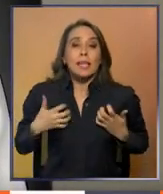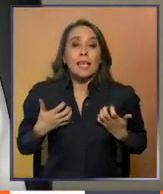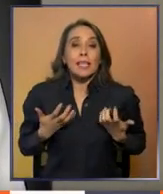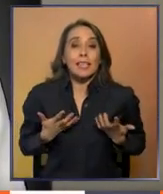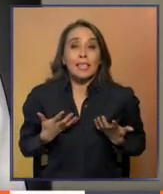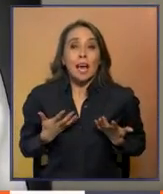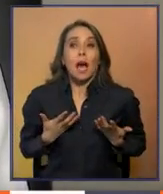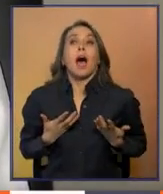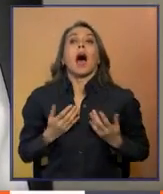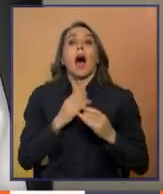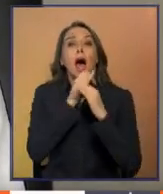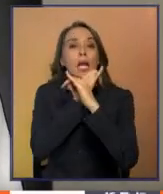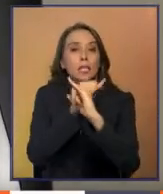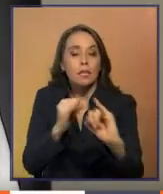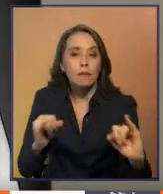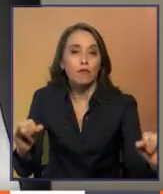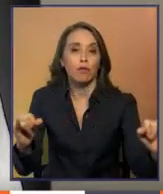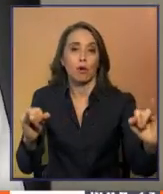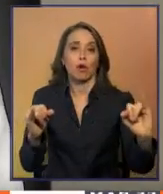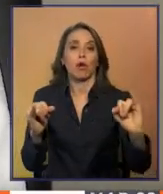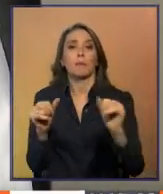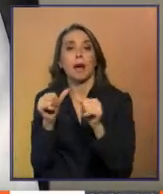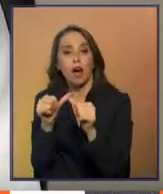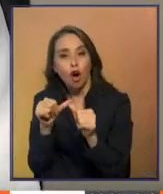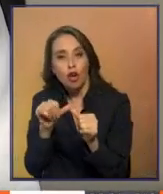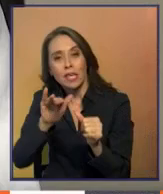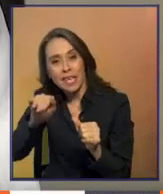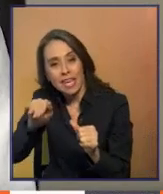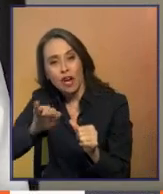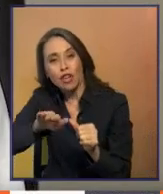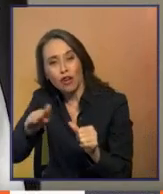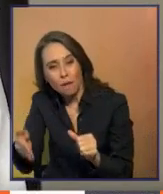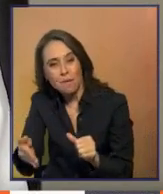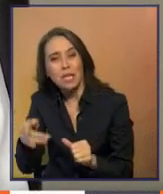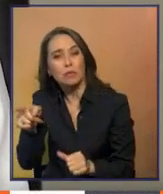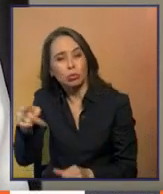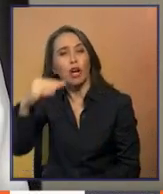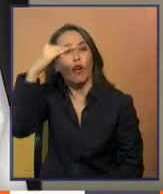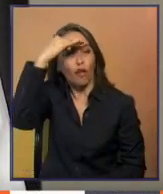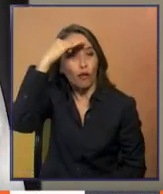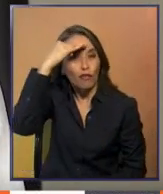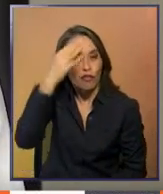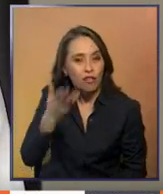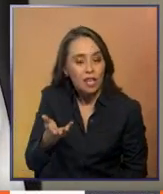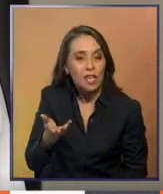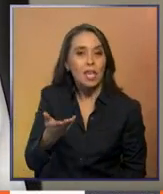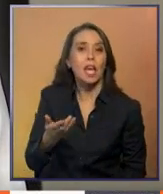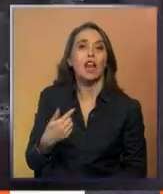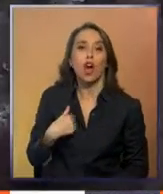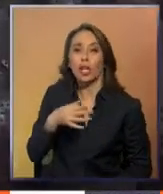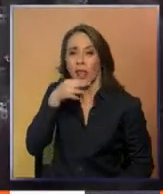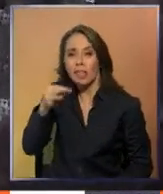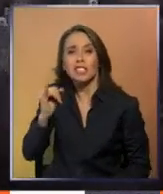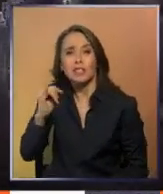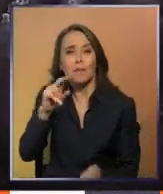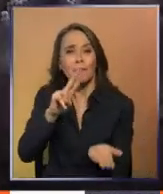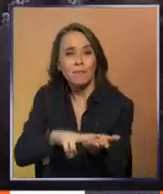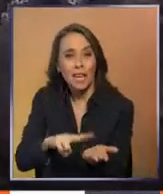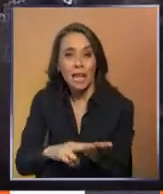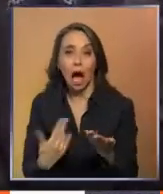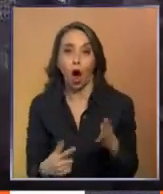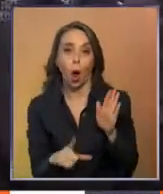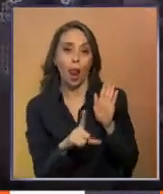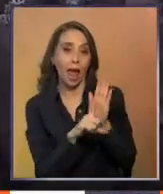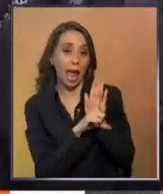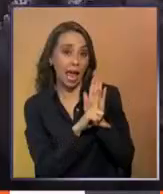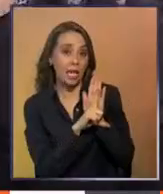para informar, convencer, que la gente confíe en que lo que uno le está diciendo es real. Por ley, el